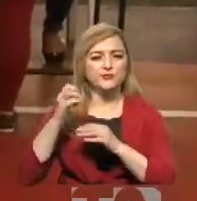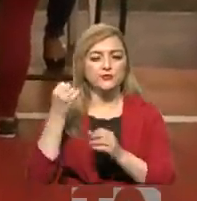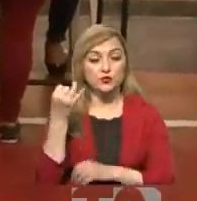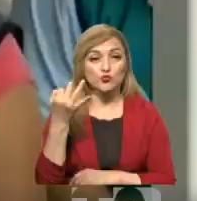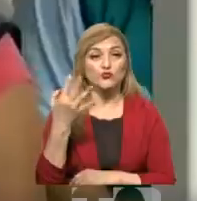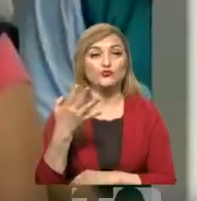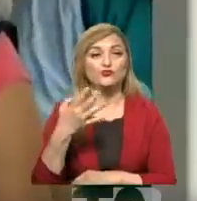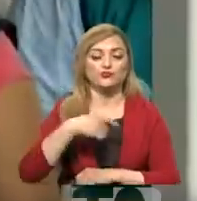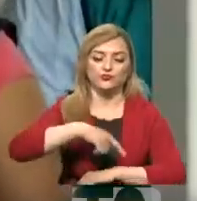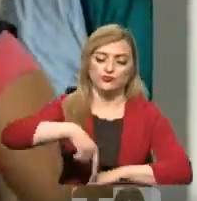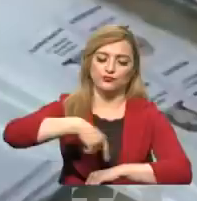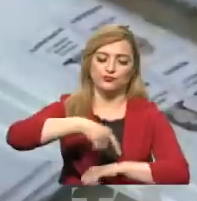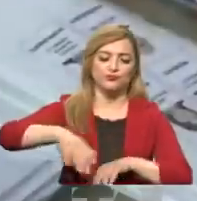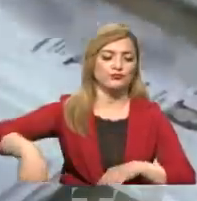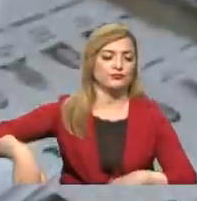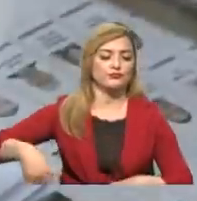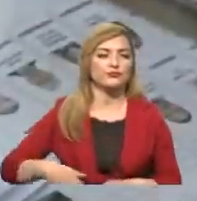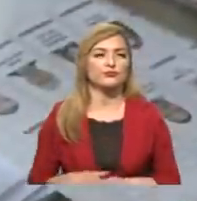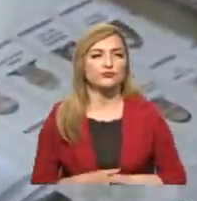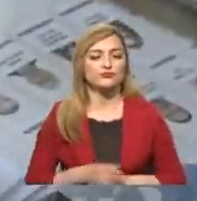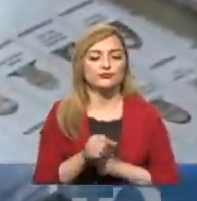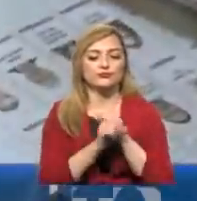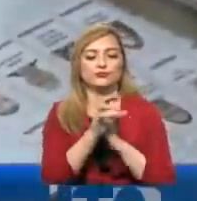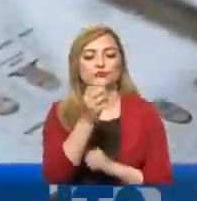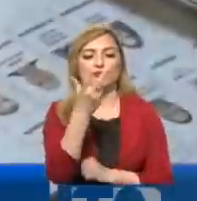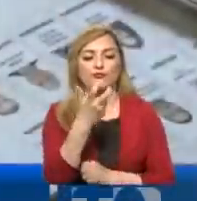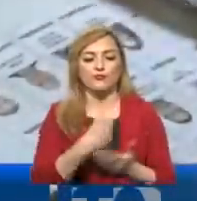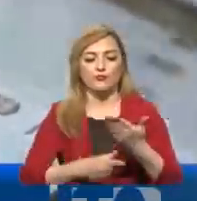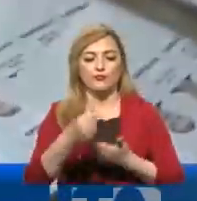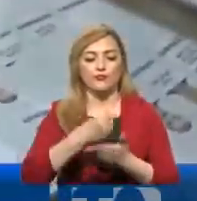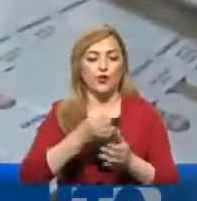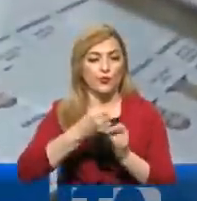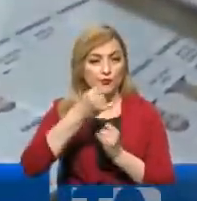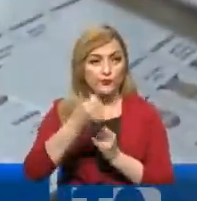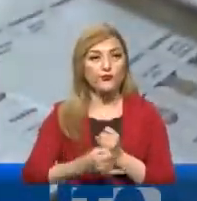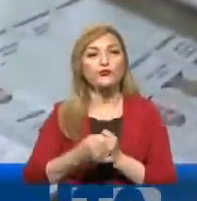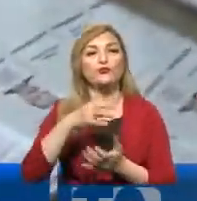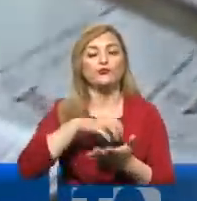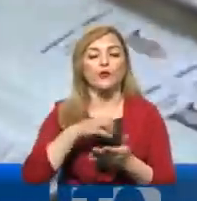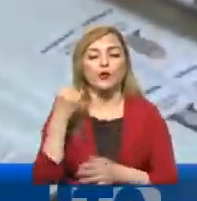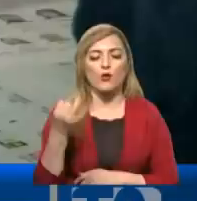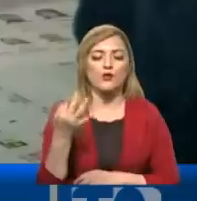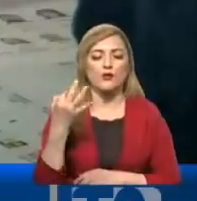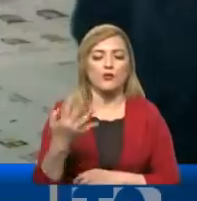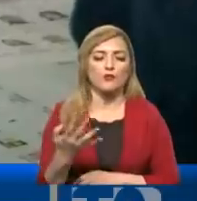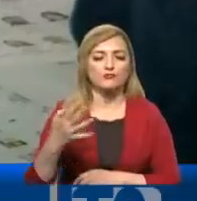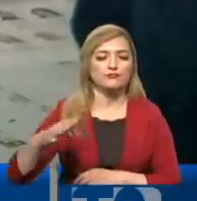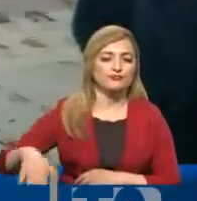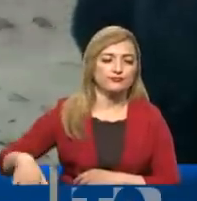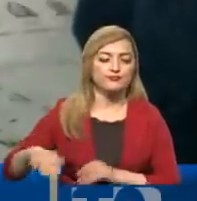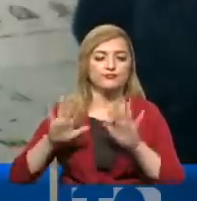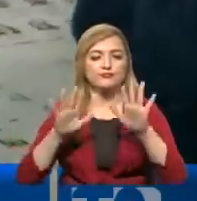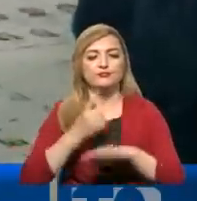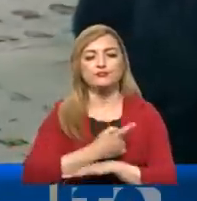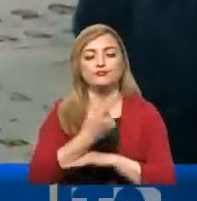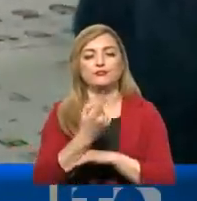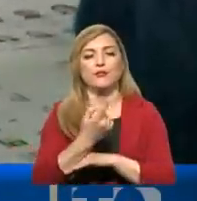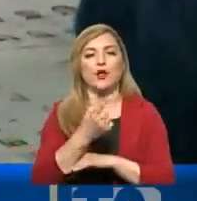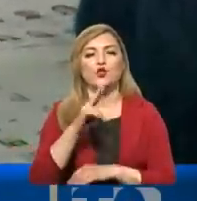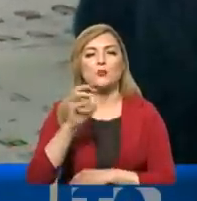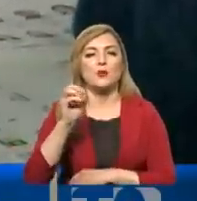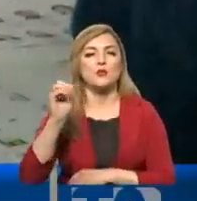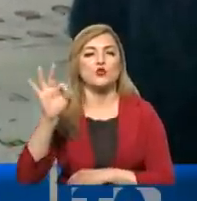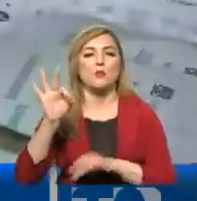también ha tardado. Y si bien en el 2013 Guayas también fue la última provincia en terminar el conteo, tardando 10 días y 20 en el